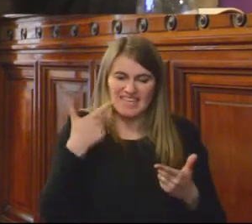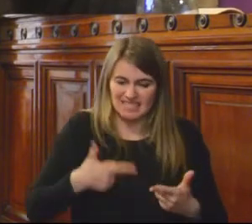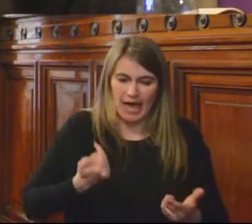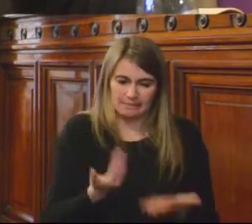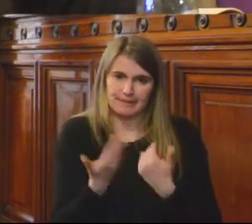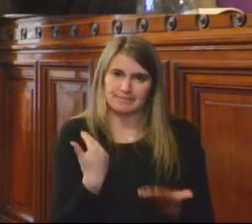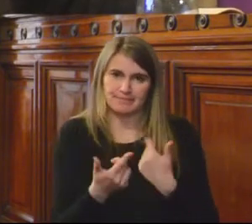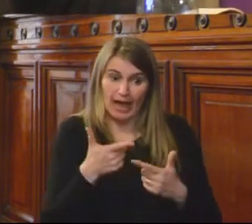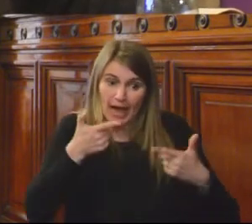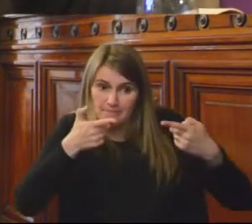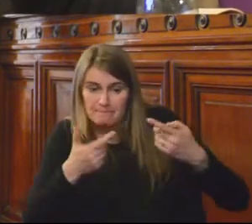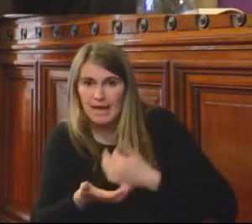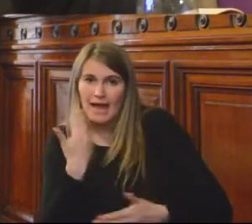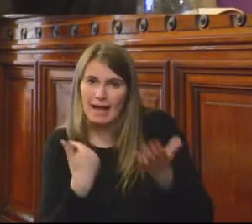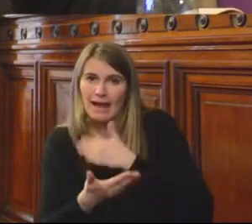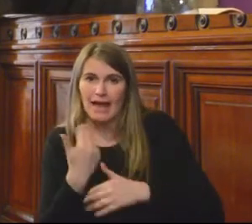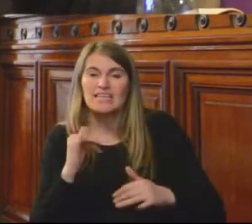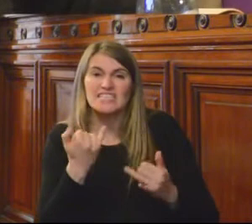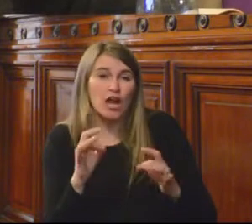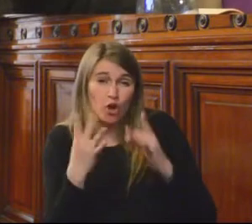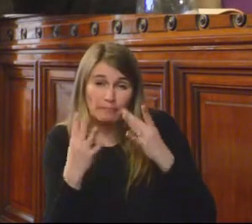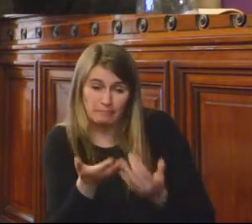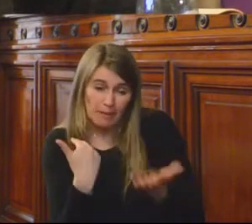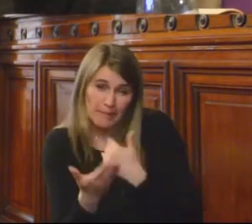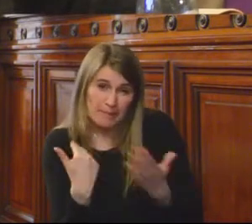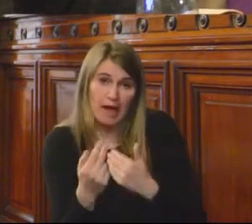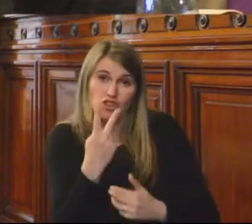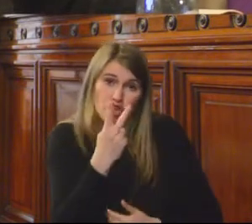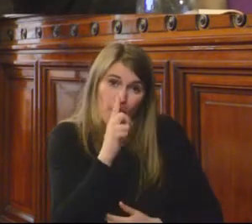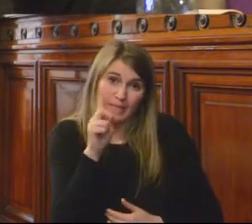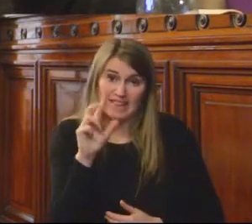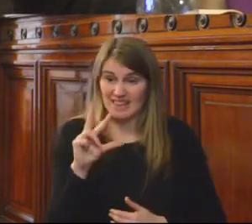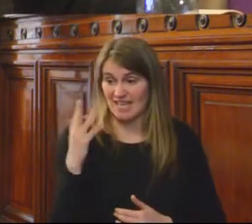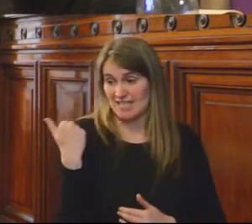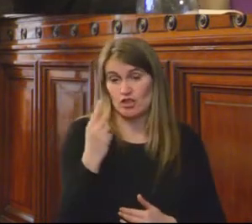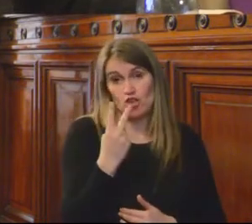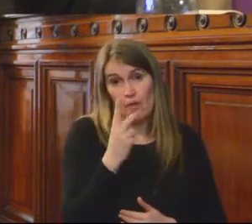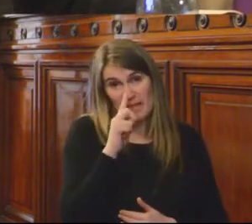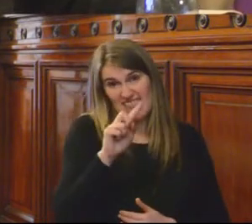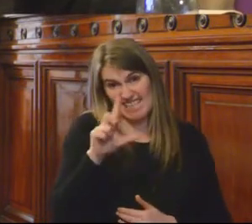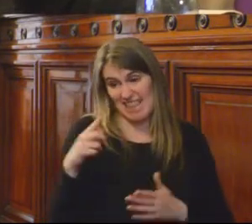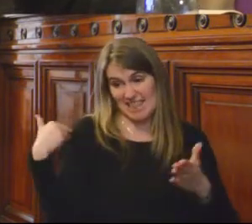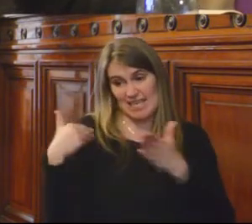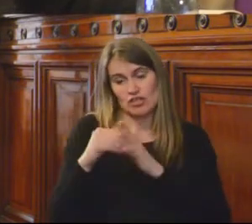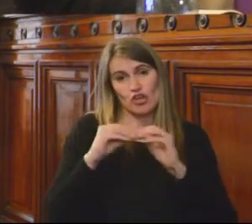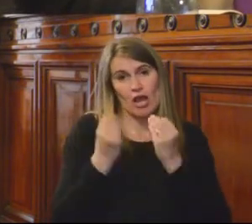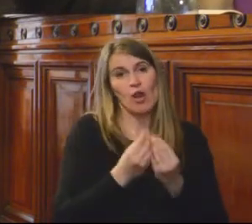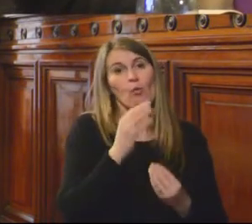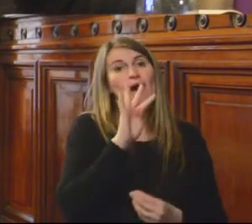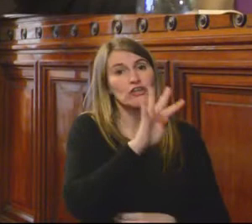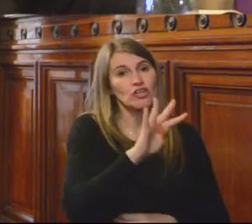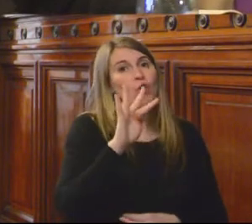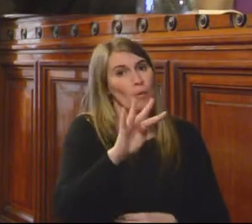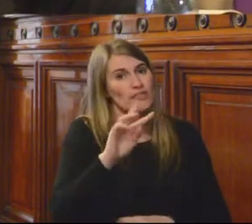cual se han destruido en el periodo 2003-2017, más de 448